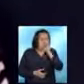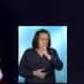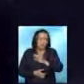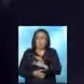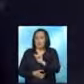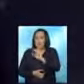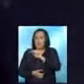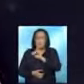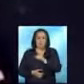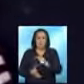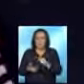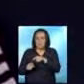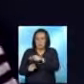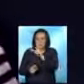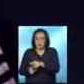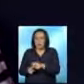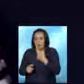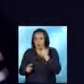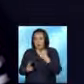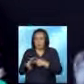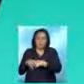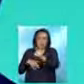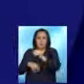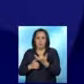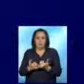quien permanece prófugo hasta el momento.